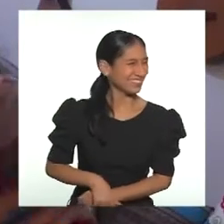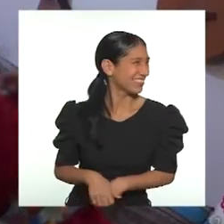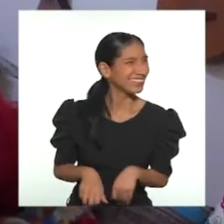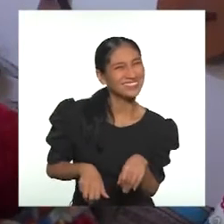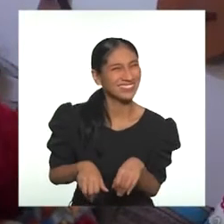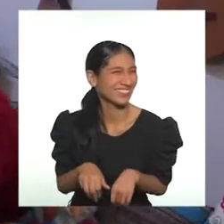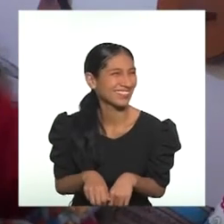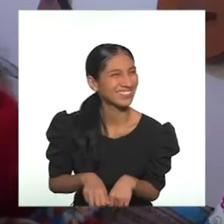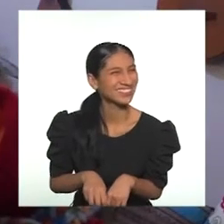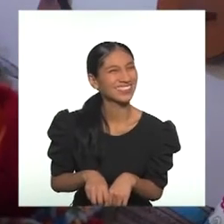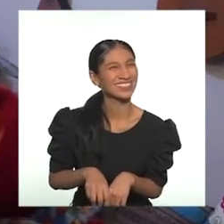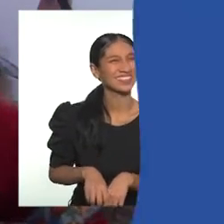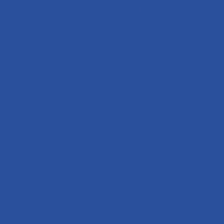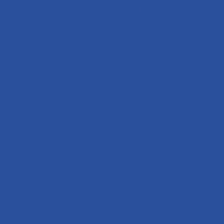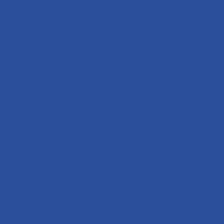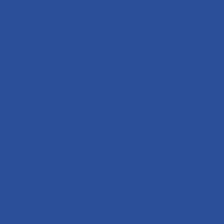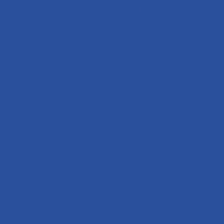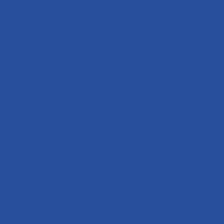¡Chirrín! ¡Sí!